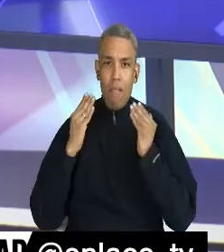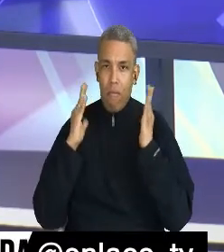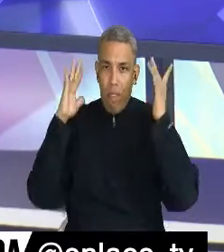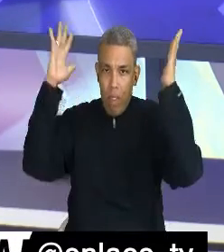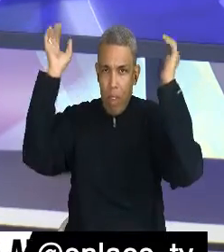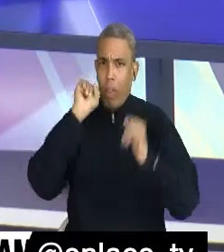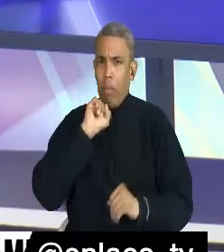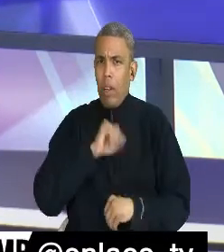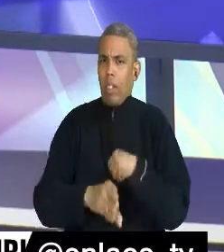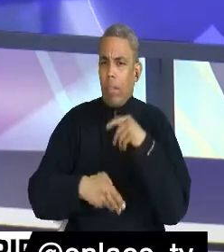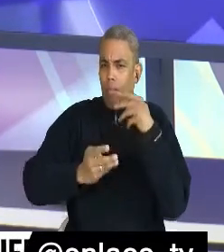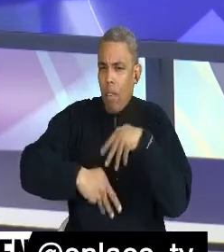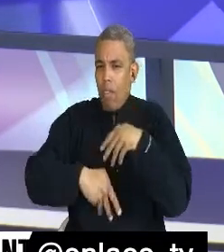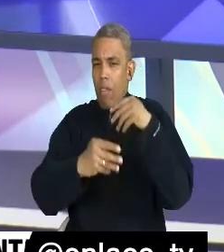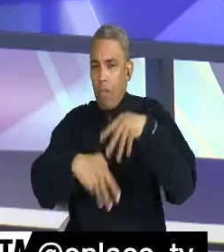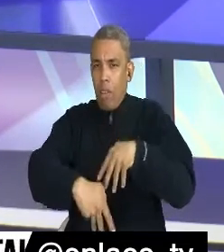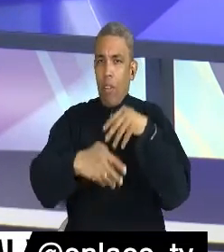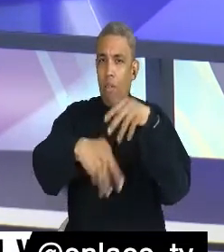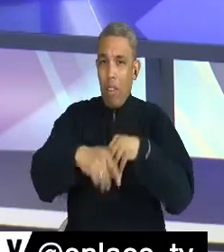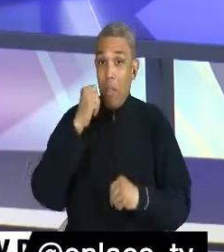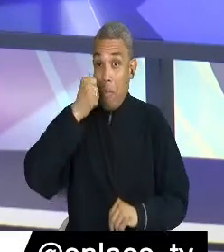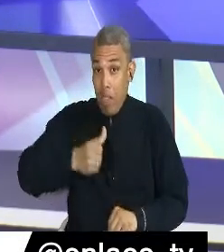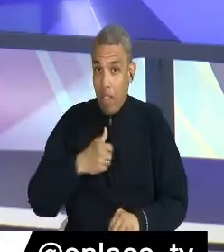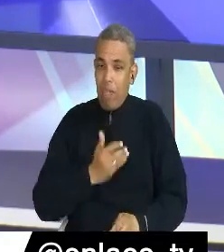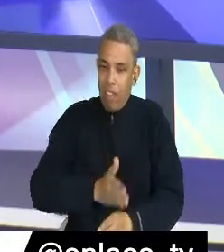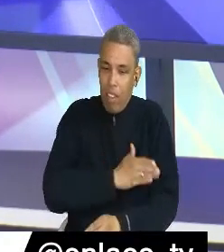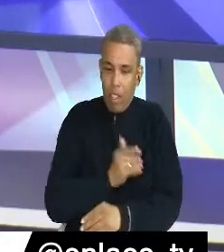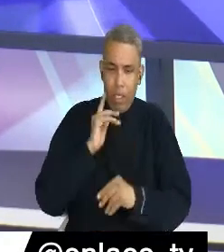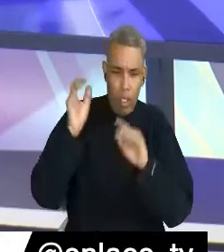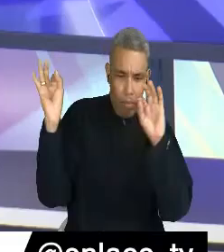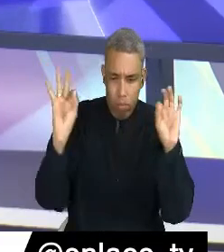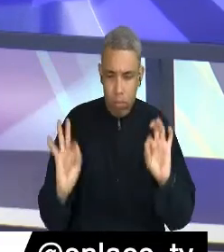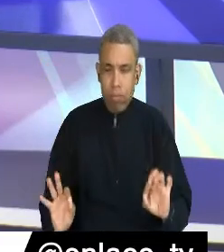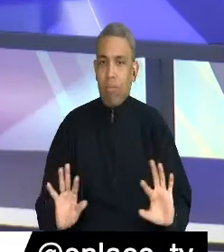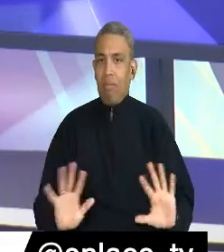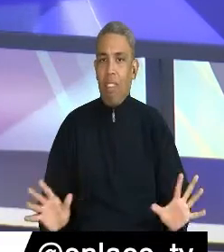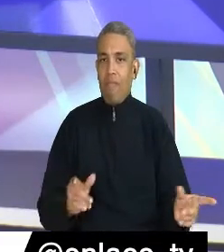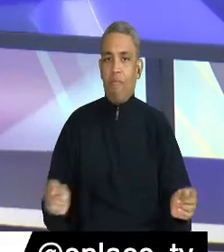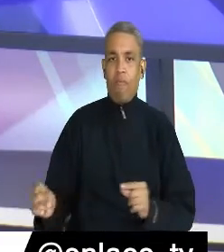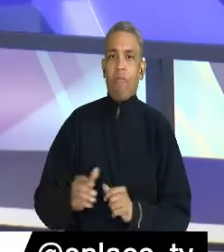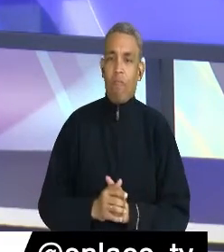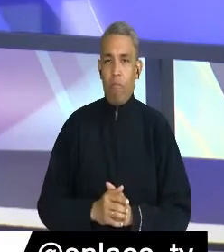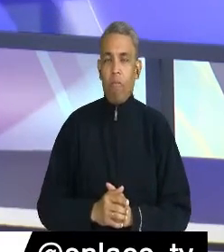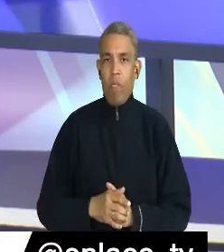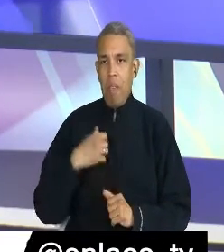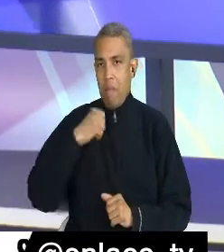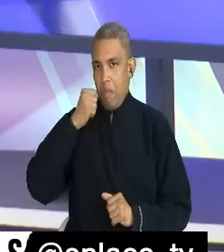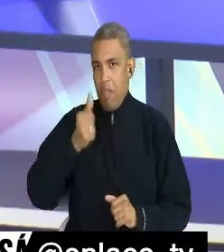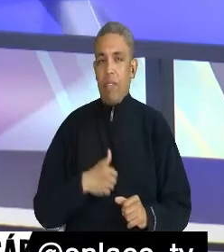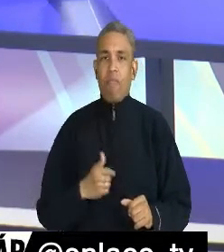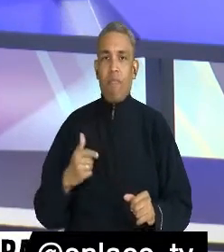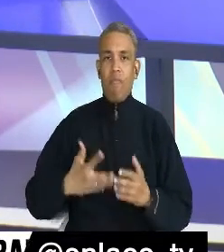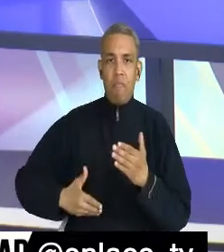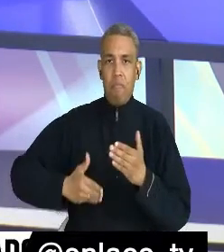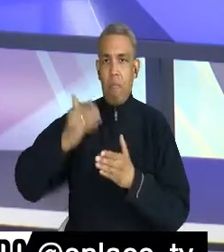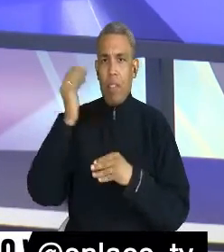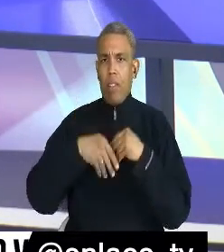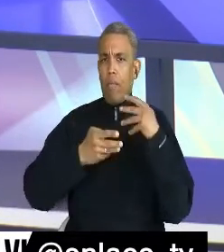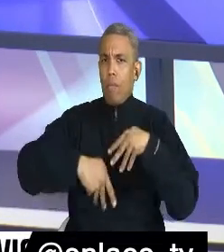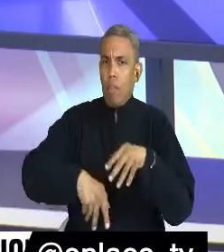barrancabermeja este miércoles 26 de abril entre ellas el desfile cívico cultural en la avenida del ferrocarril cuántos